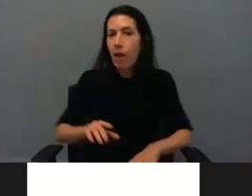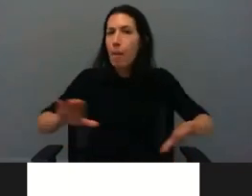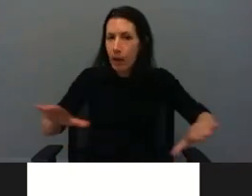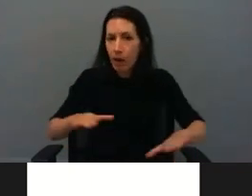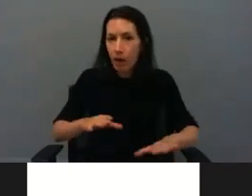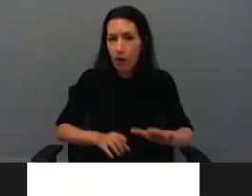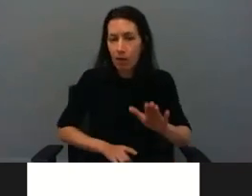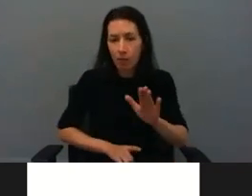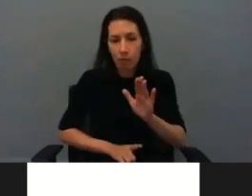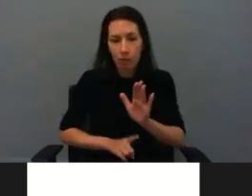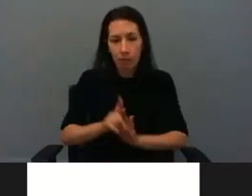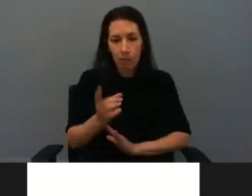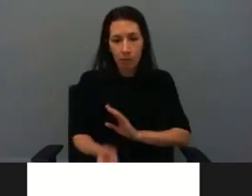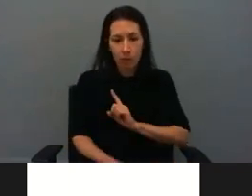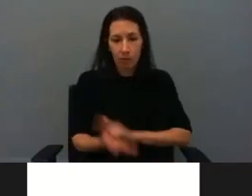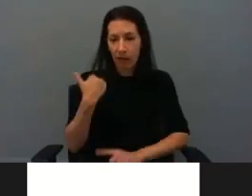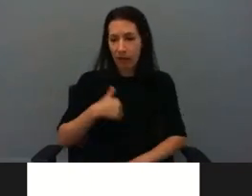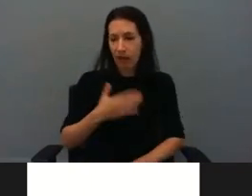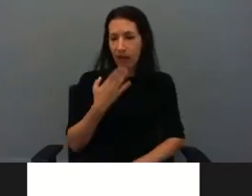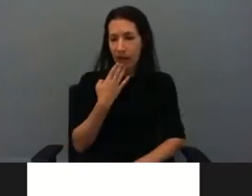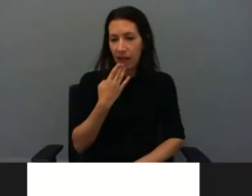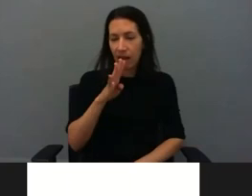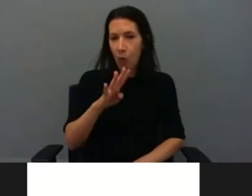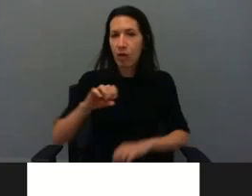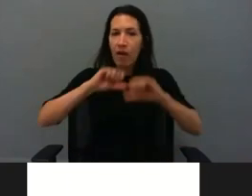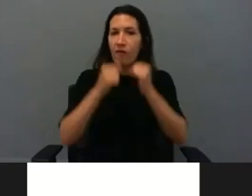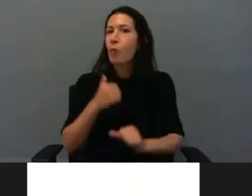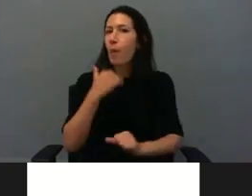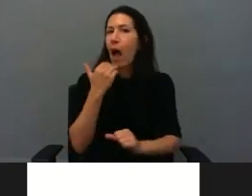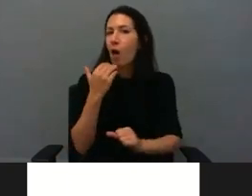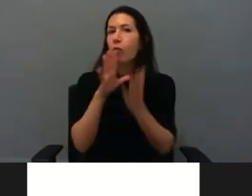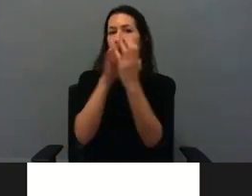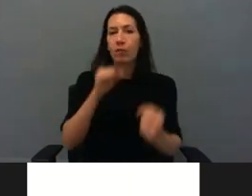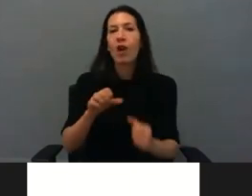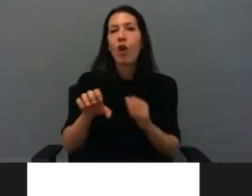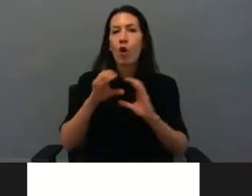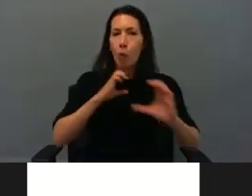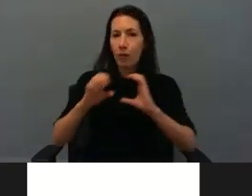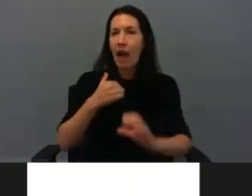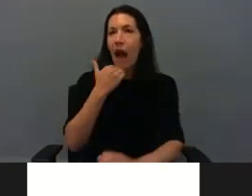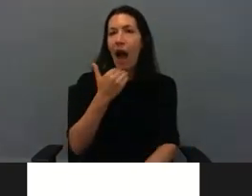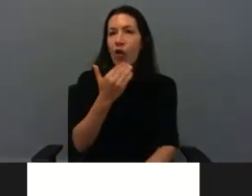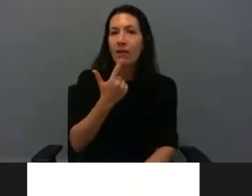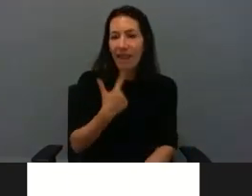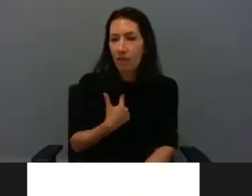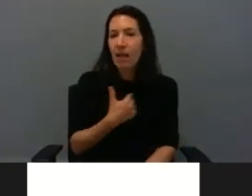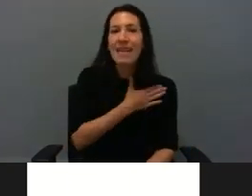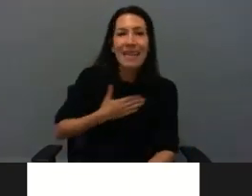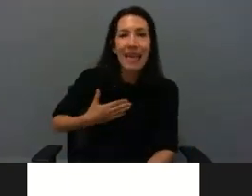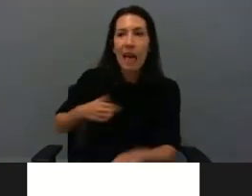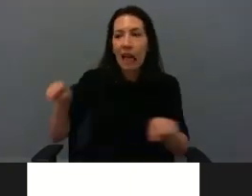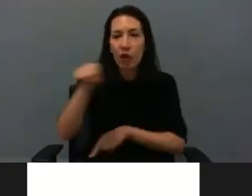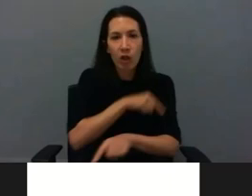en estos 34 años de alguna forma comunicarse o decir algo lo que quiere.